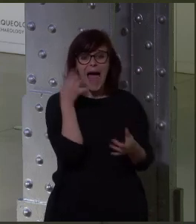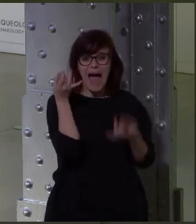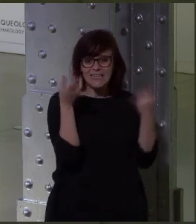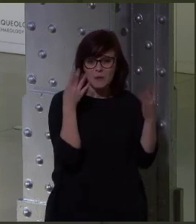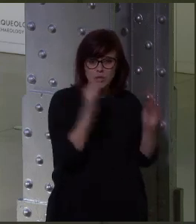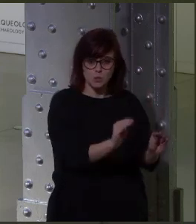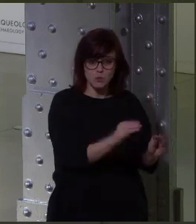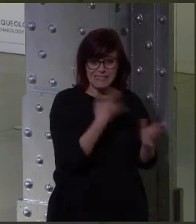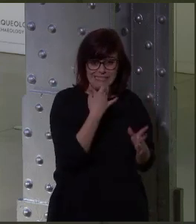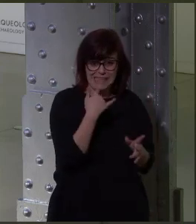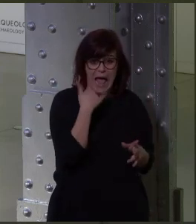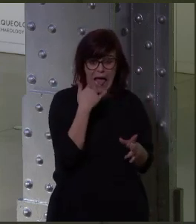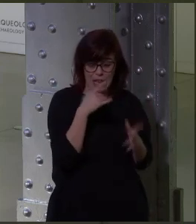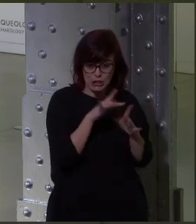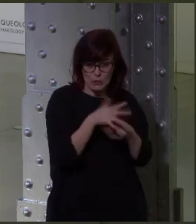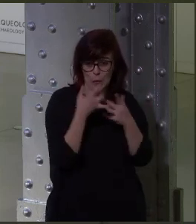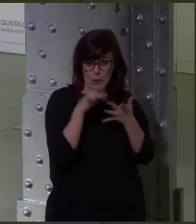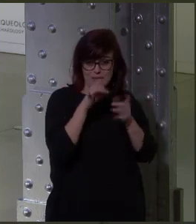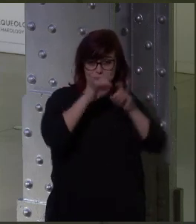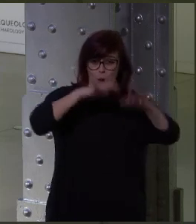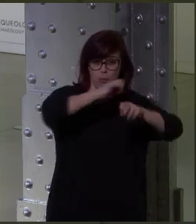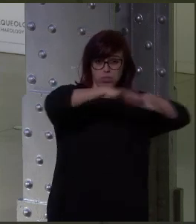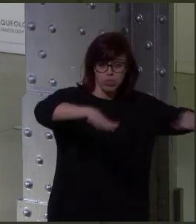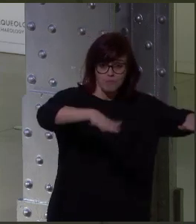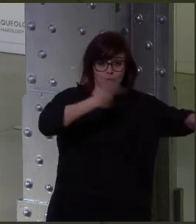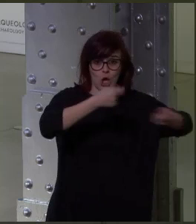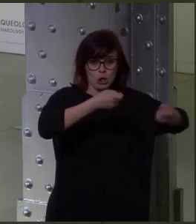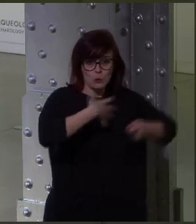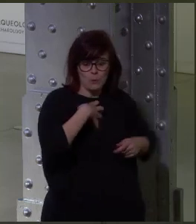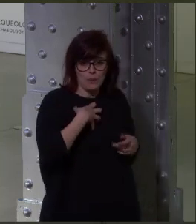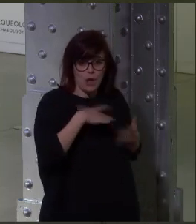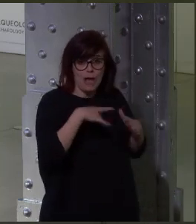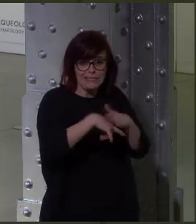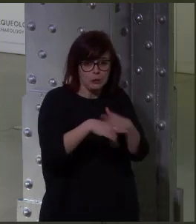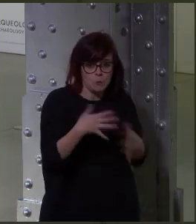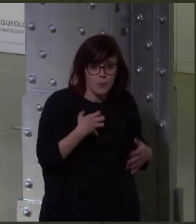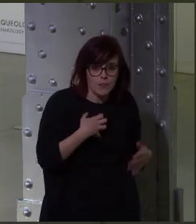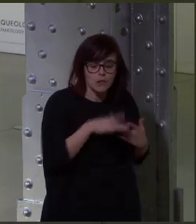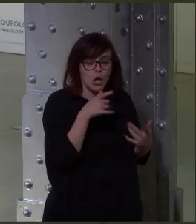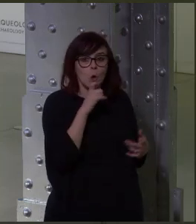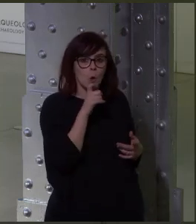actividad frente a agresiones con temas que ellos no podían gestionar.